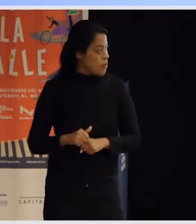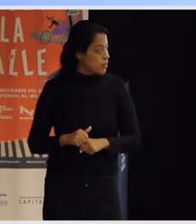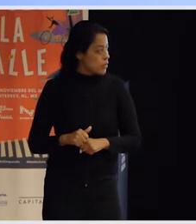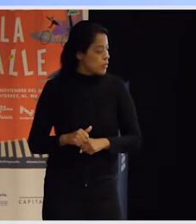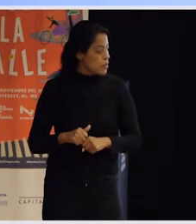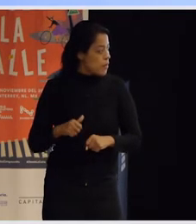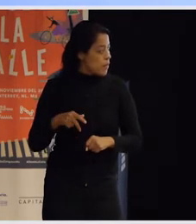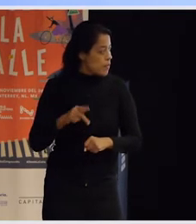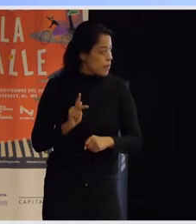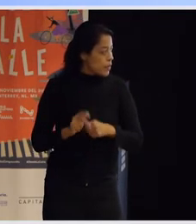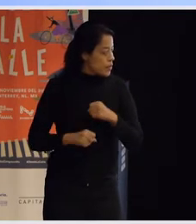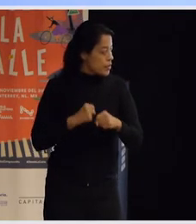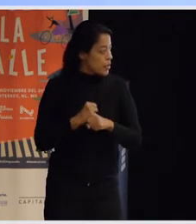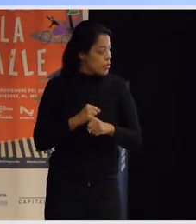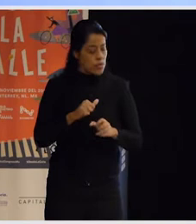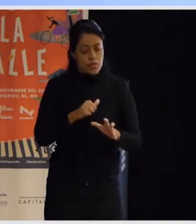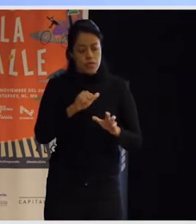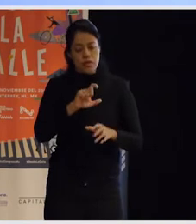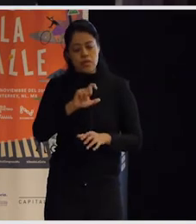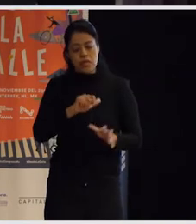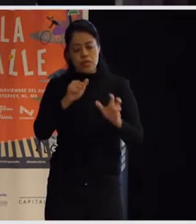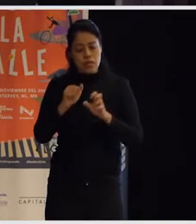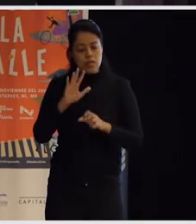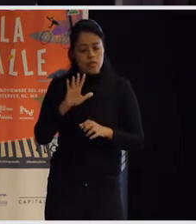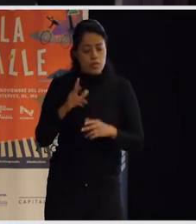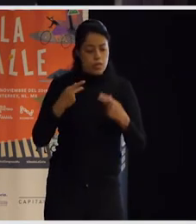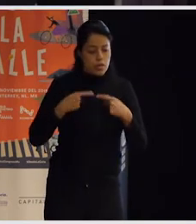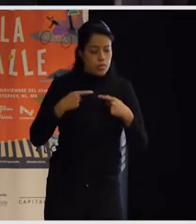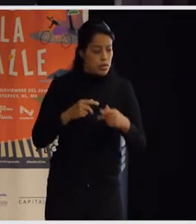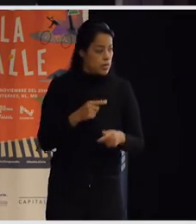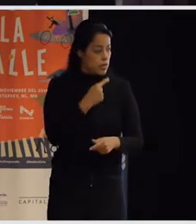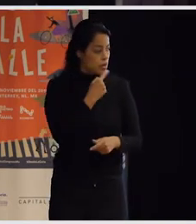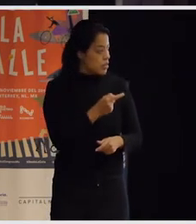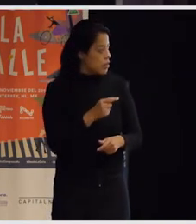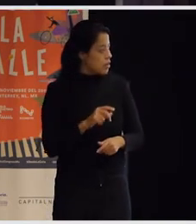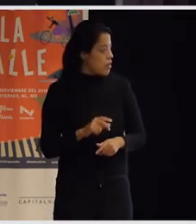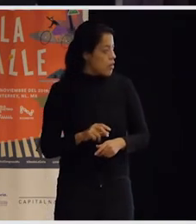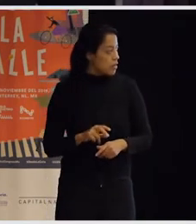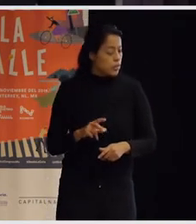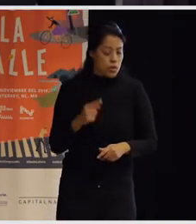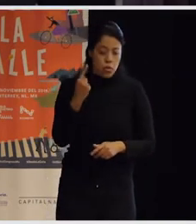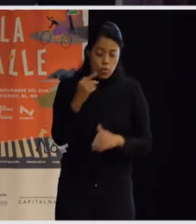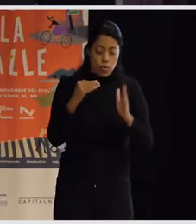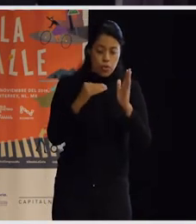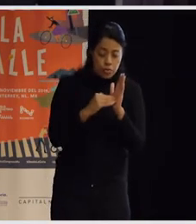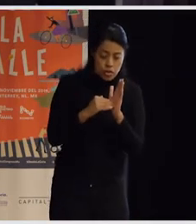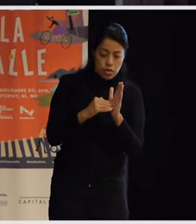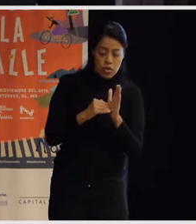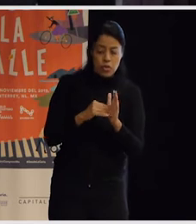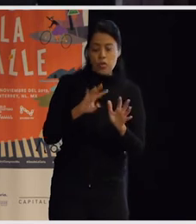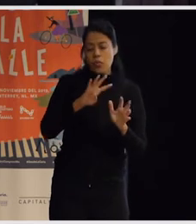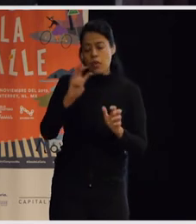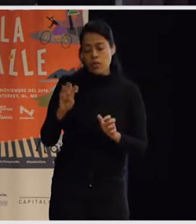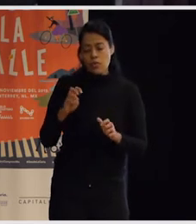pero hemos tenido así 650 asistentes diga la ciudad e méxico quedan 80 mil personas a la ciclovía pero juárez es una ciudad de un millón 400 habitantes más o